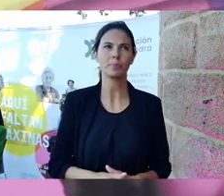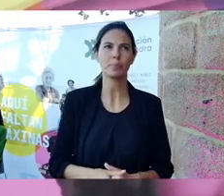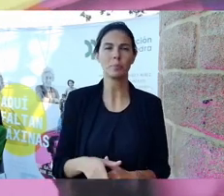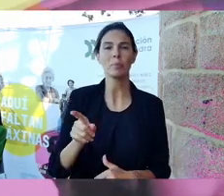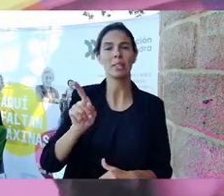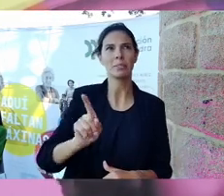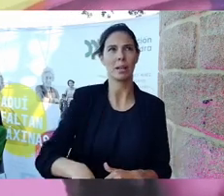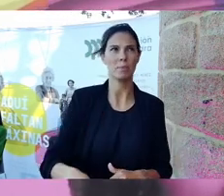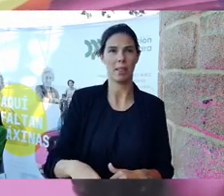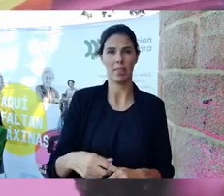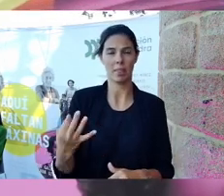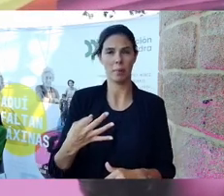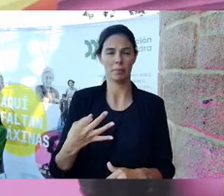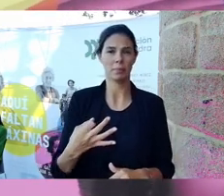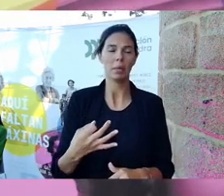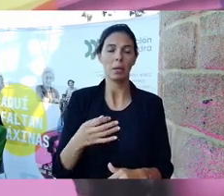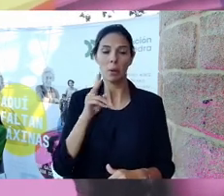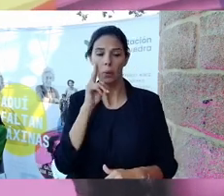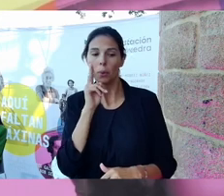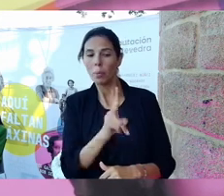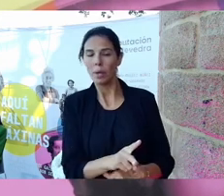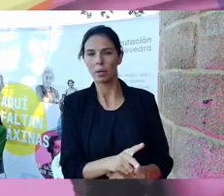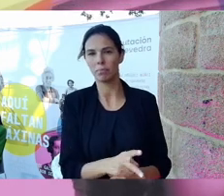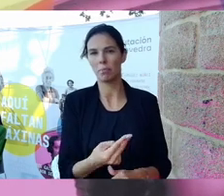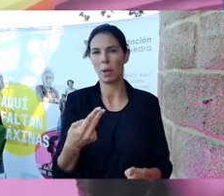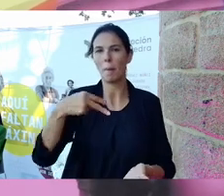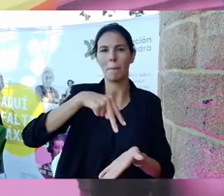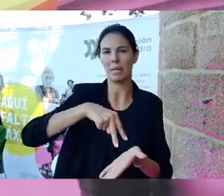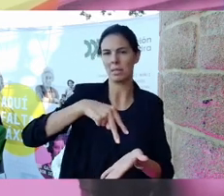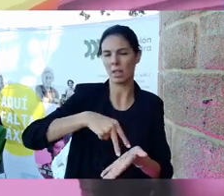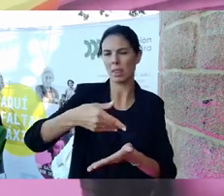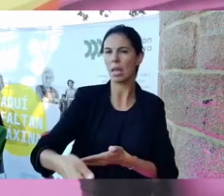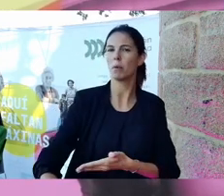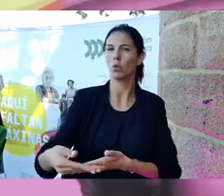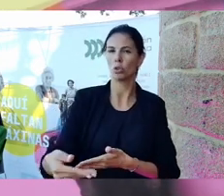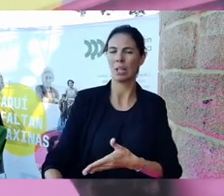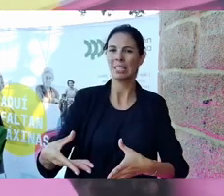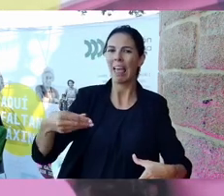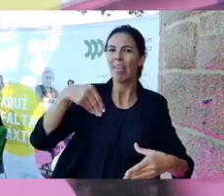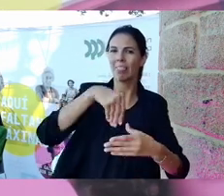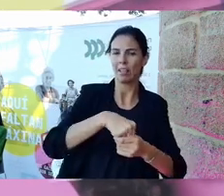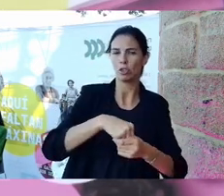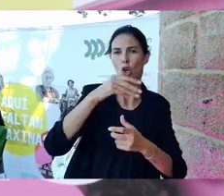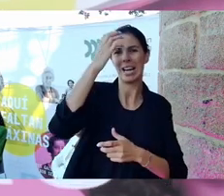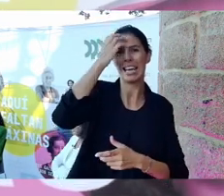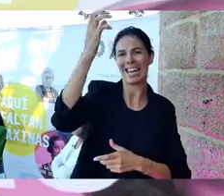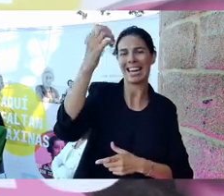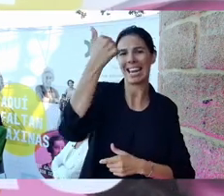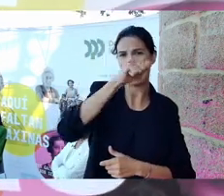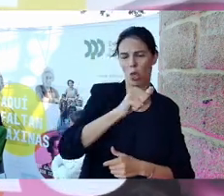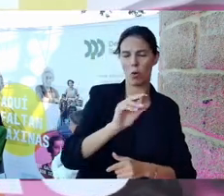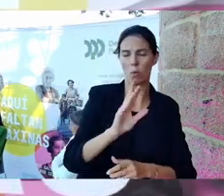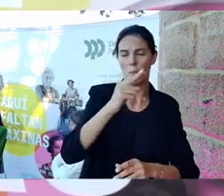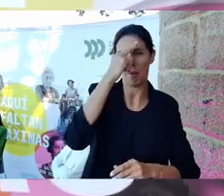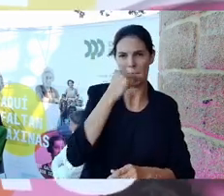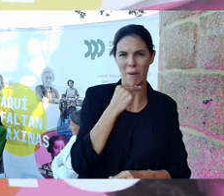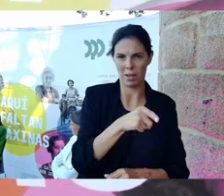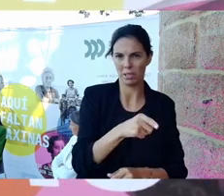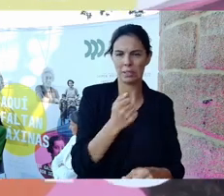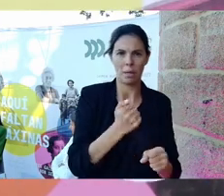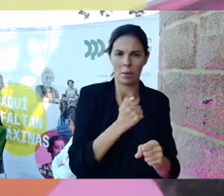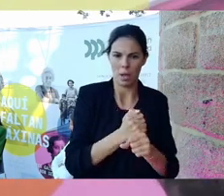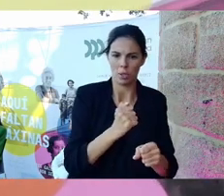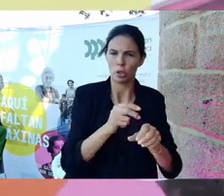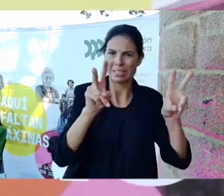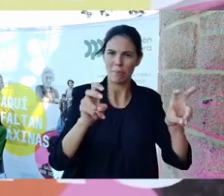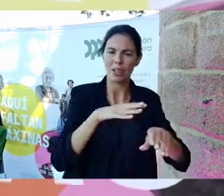militar. También considerar que tendría una presencia constante dentro de la corte de su padre, atendiendo a